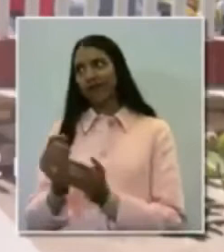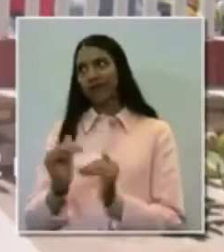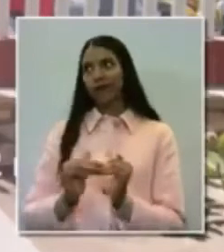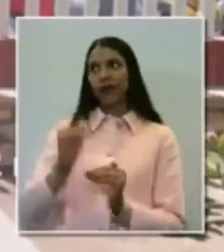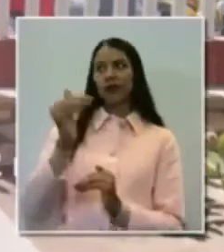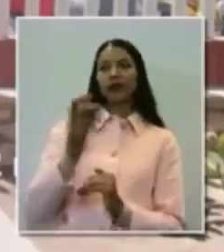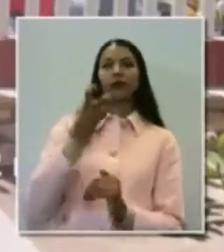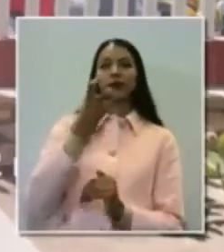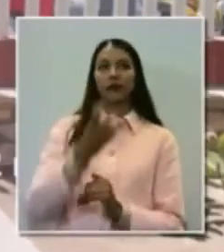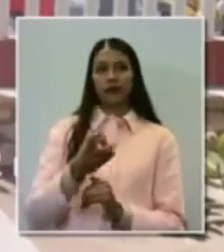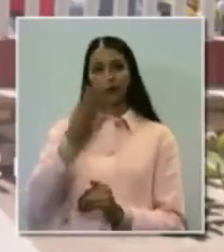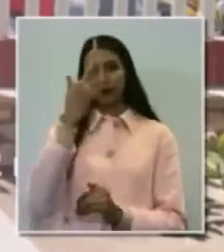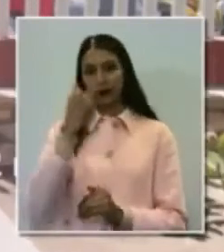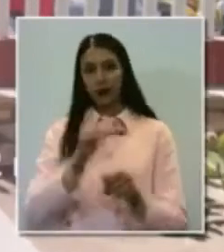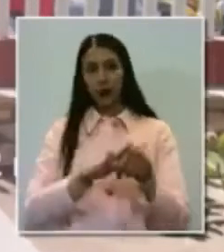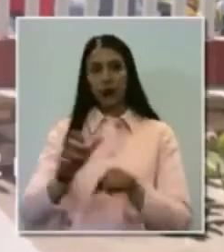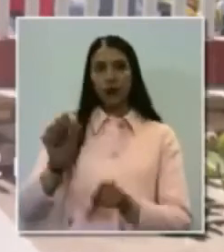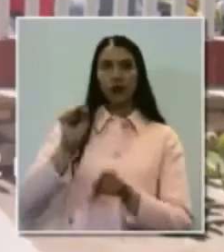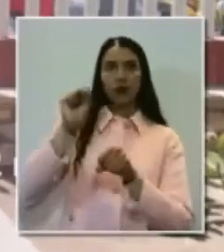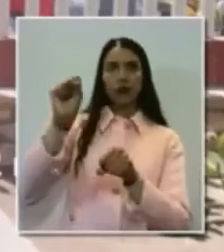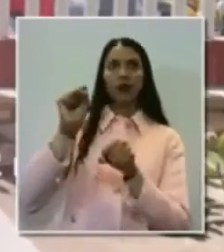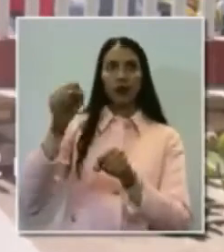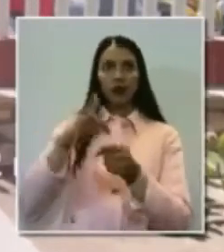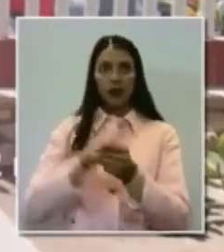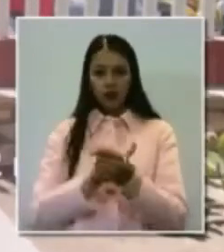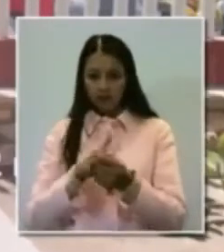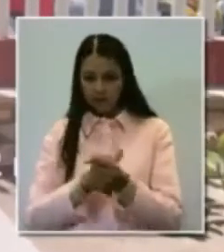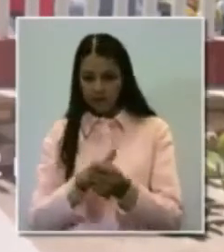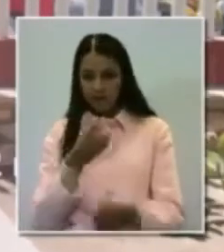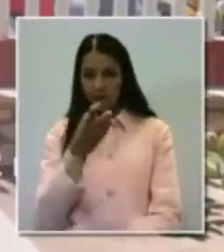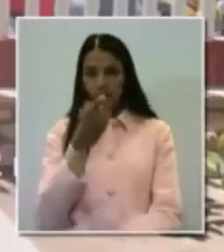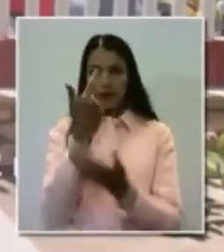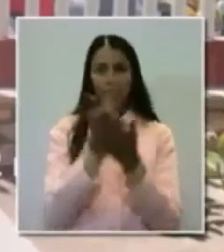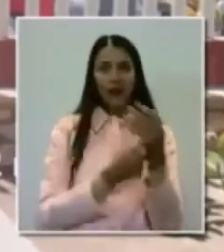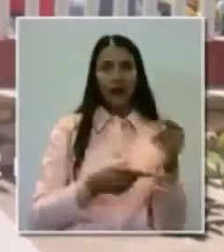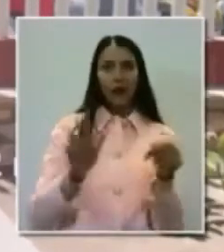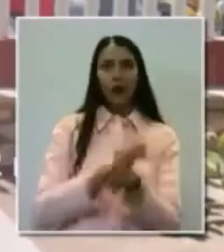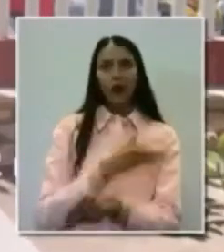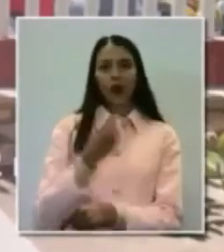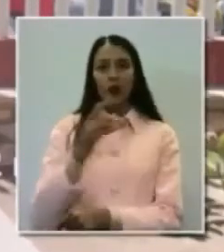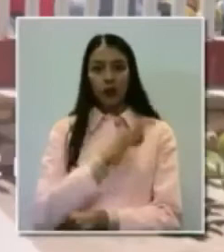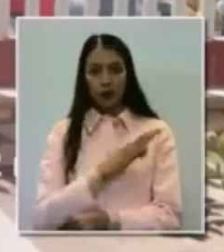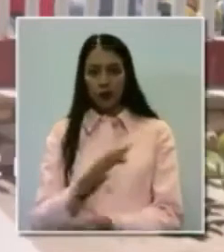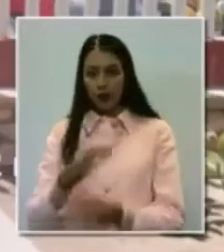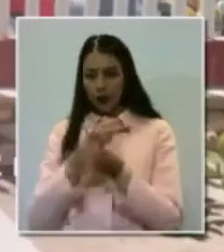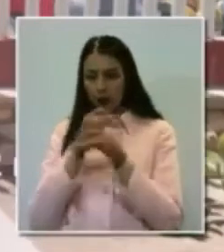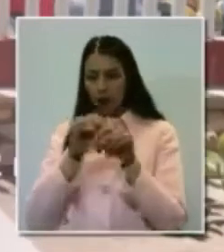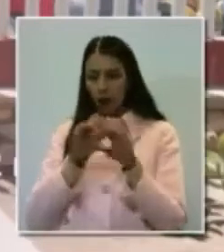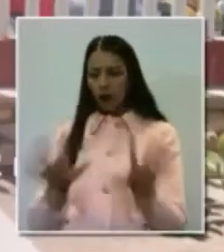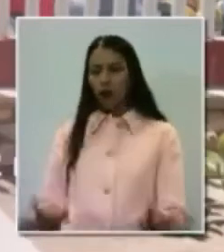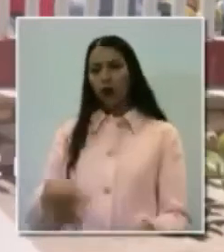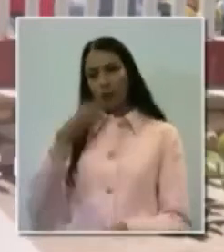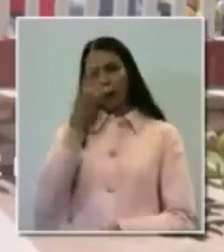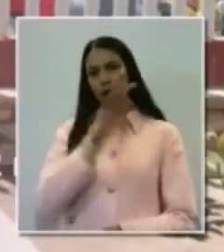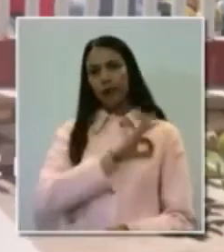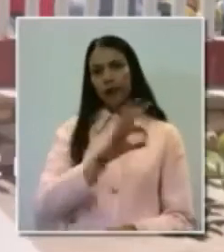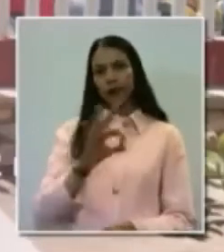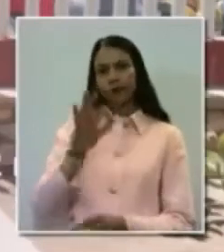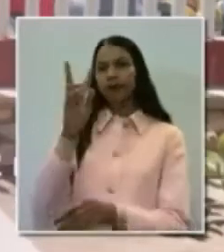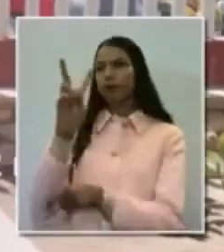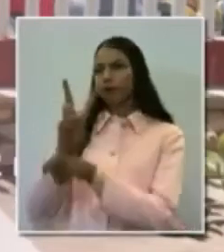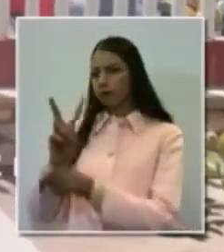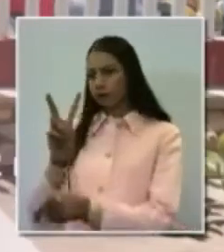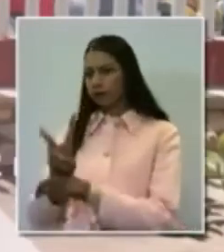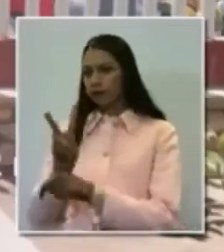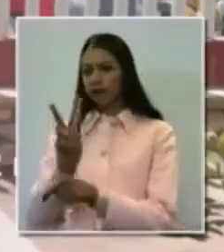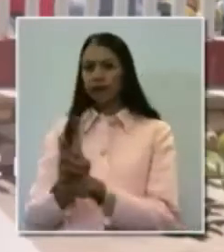esa es la razón por la que los sindicatos esconden estas plantillas, porque es la que nos puede dar la información para poder regularizar